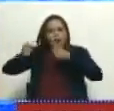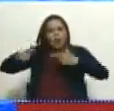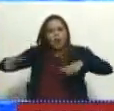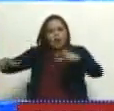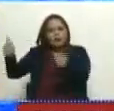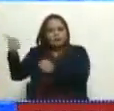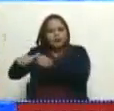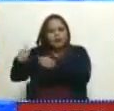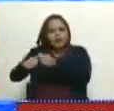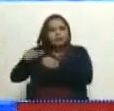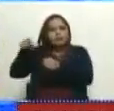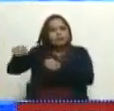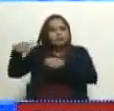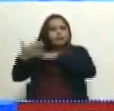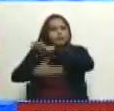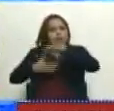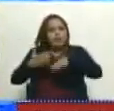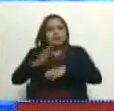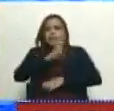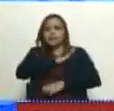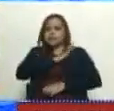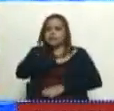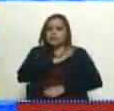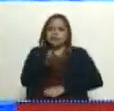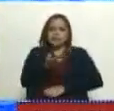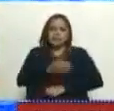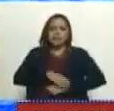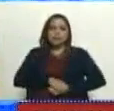un problema que tenemos